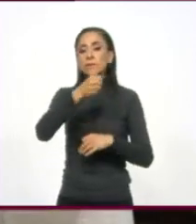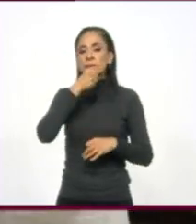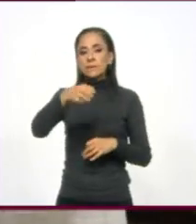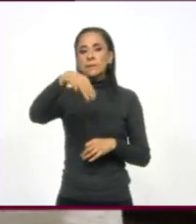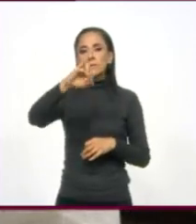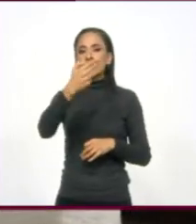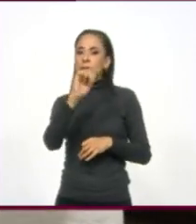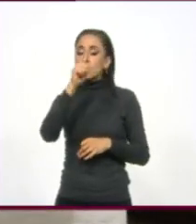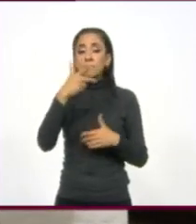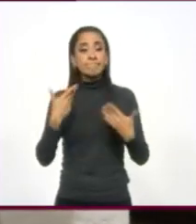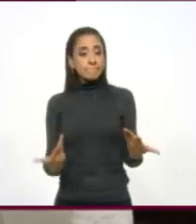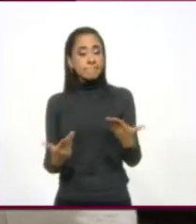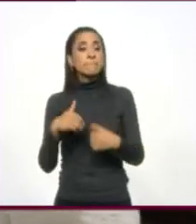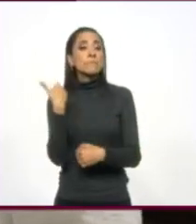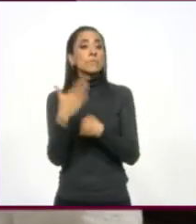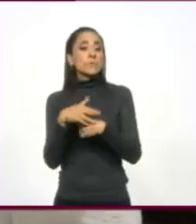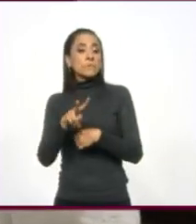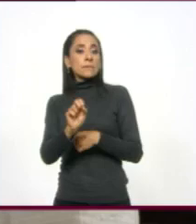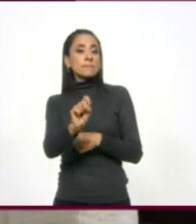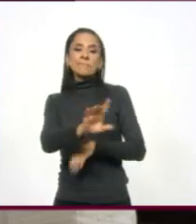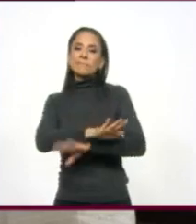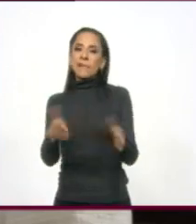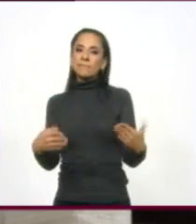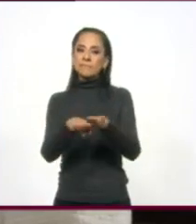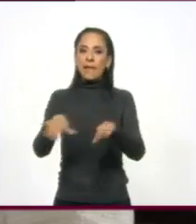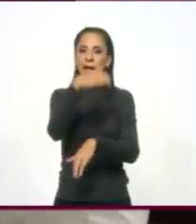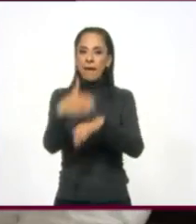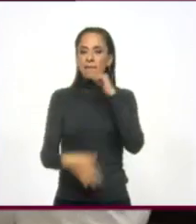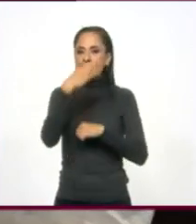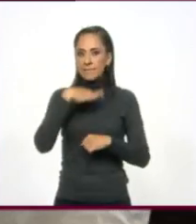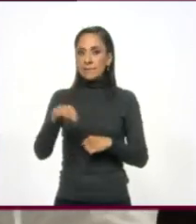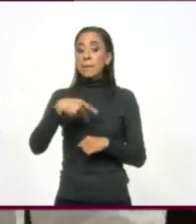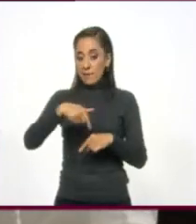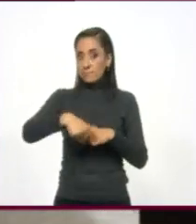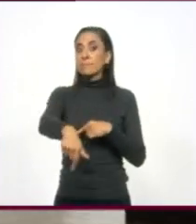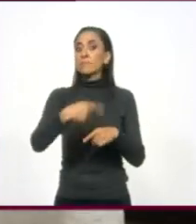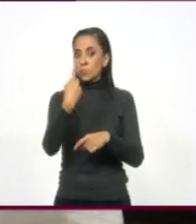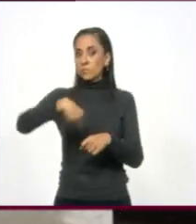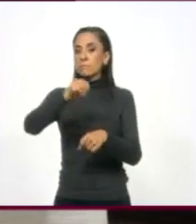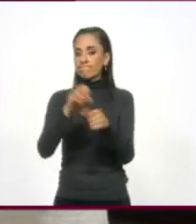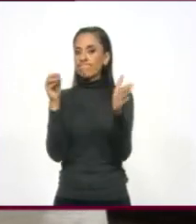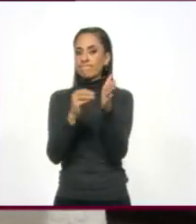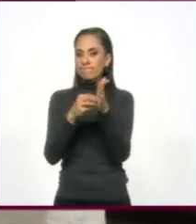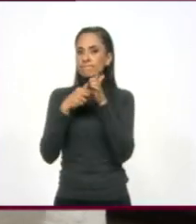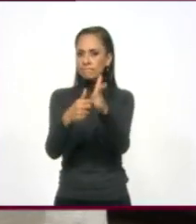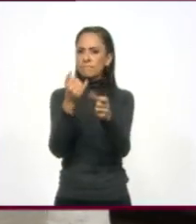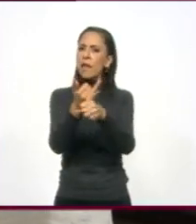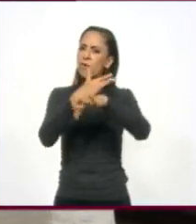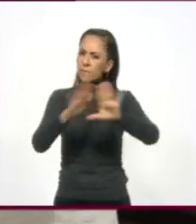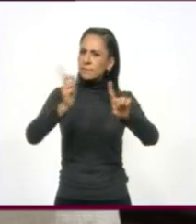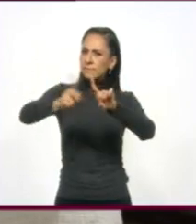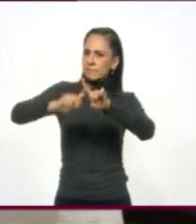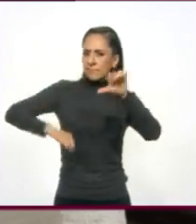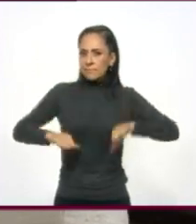Bien, Marco, el próximo fin de semana será la conclusión de este festival, pero todavía queda la semana que viene para seguir informando sobre las